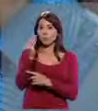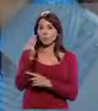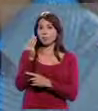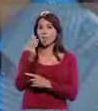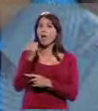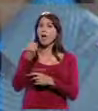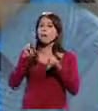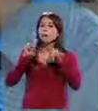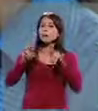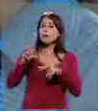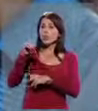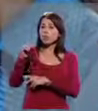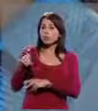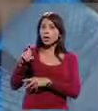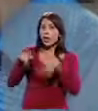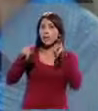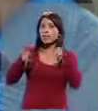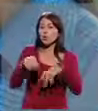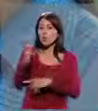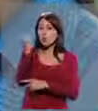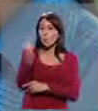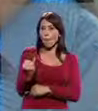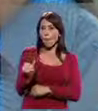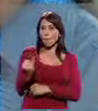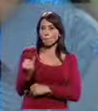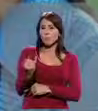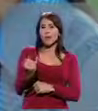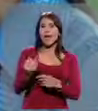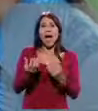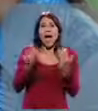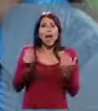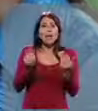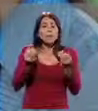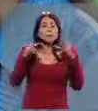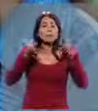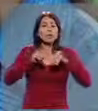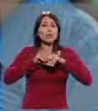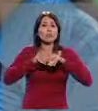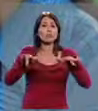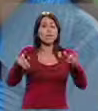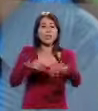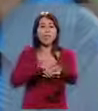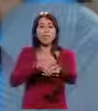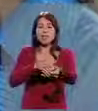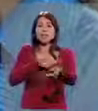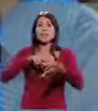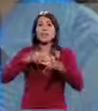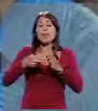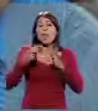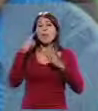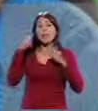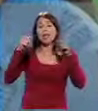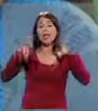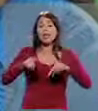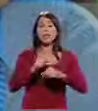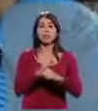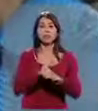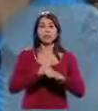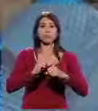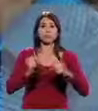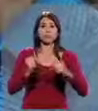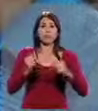diagnostica en personas delgadas mucho de Por qué hay tanto diabetes ahora es porque la gente aumenta de peso